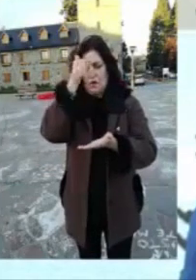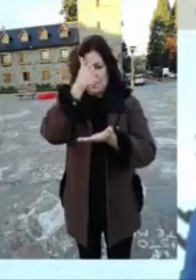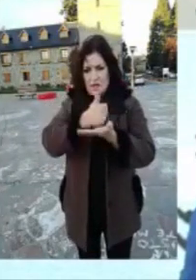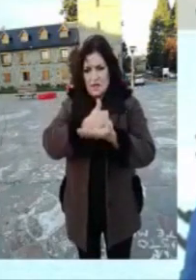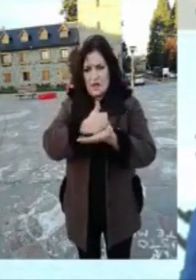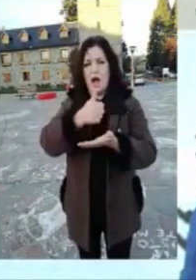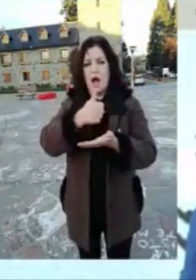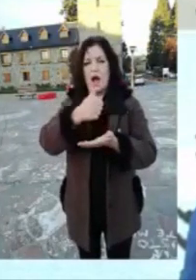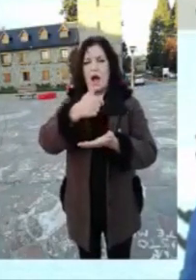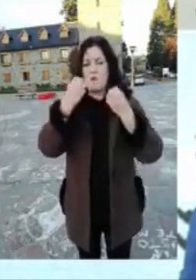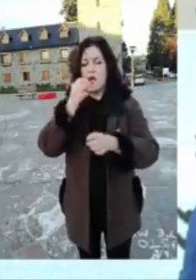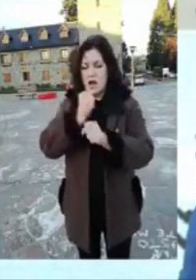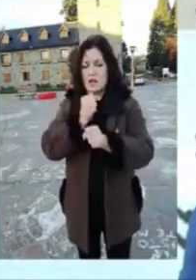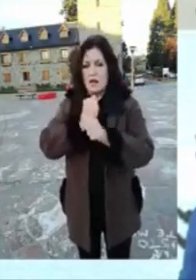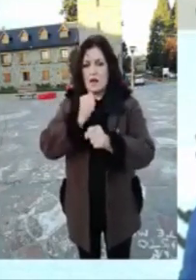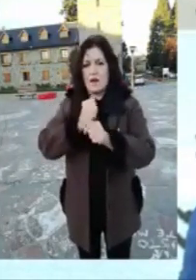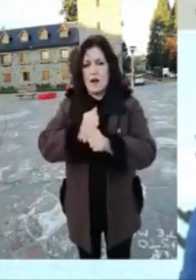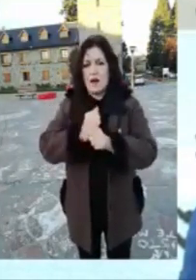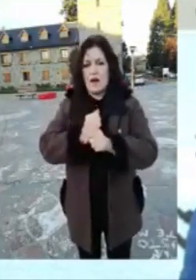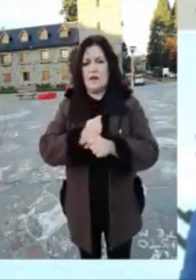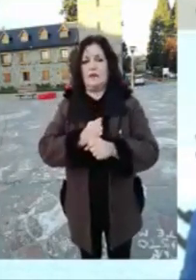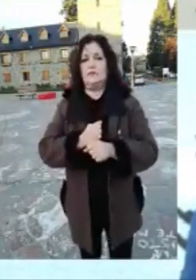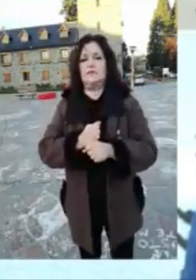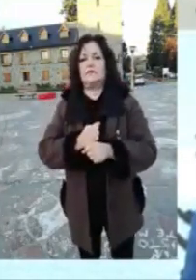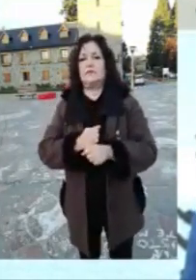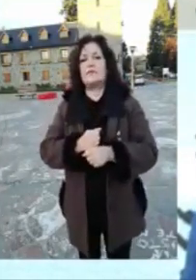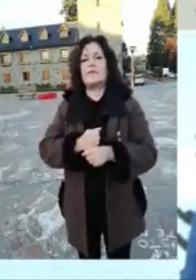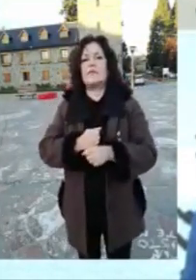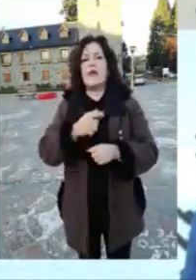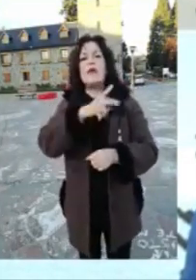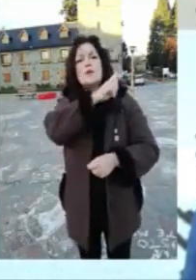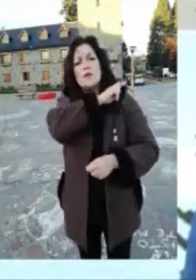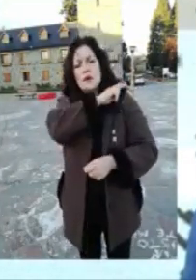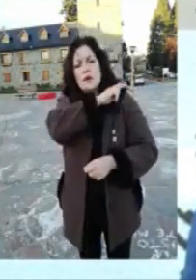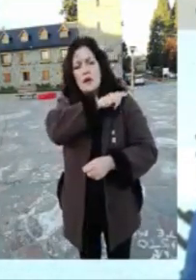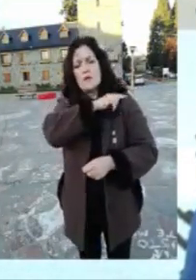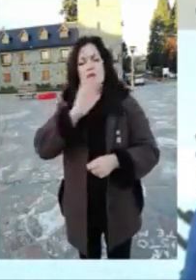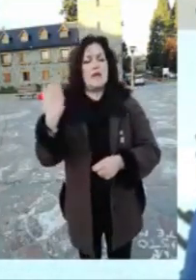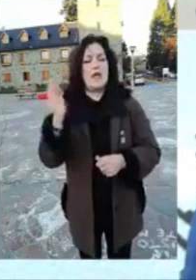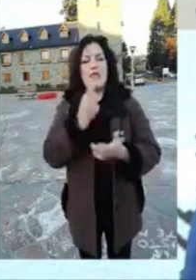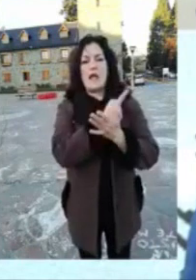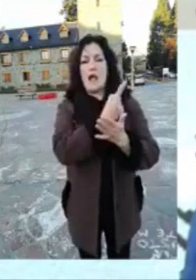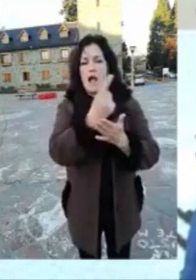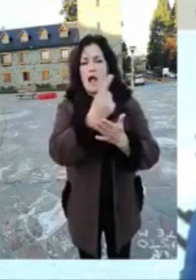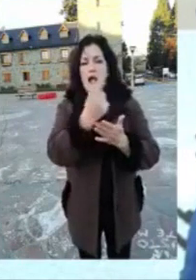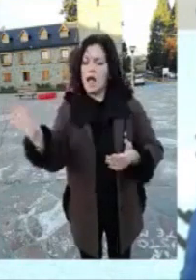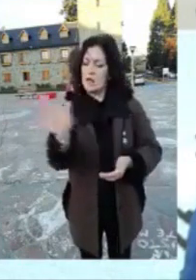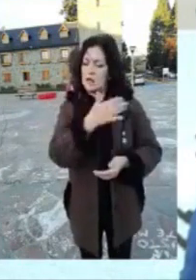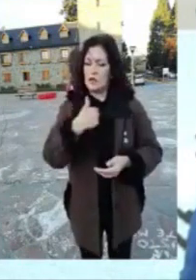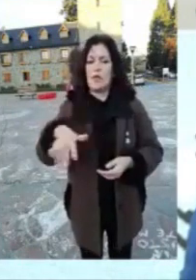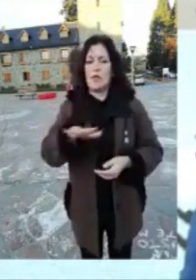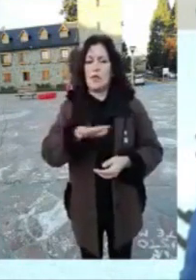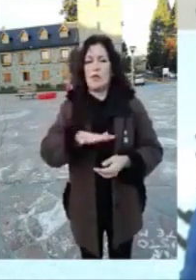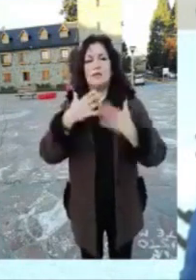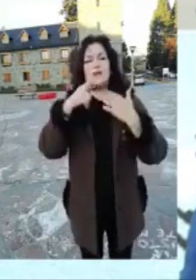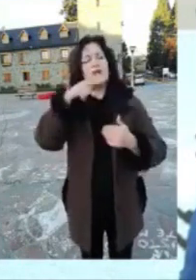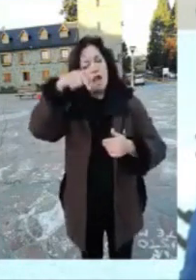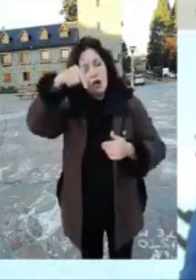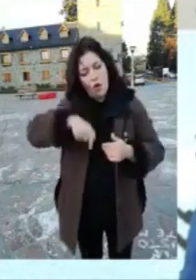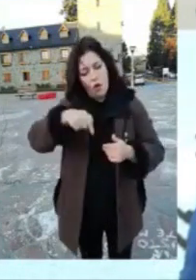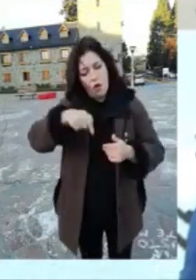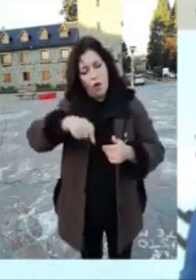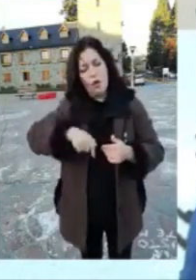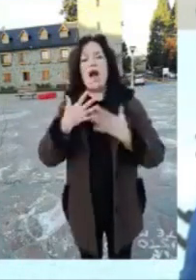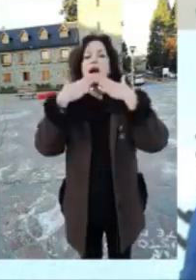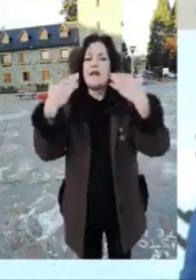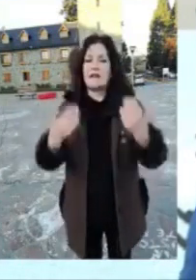llevado con toda la responsabilidad que significa cuidar unos a los barilochenses así que en este 25 de mayo les quiero agradecer a todos